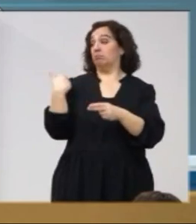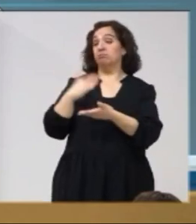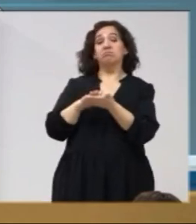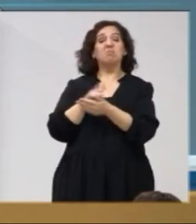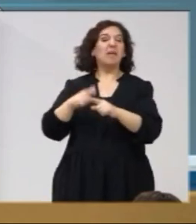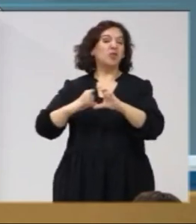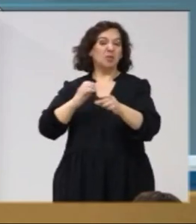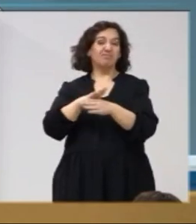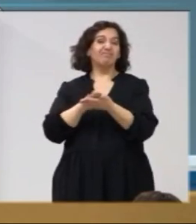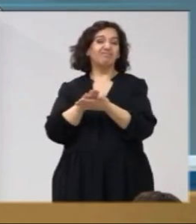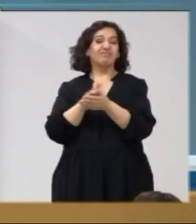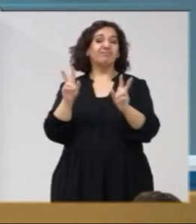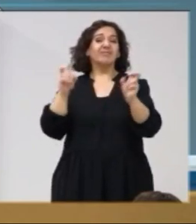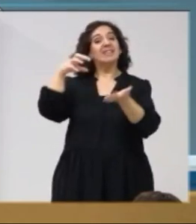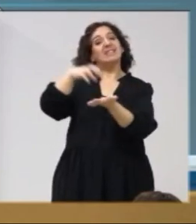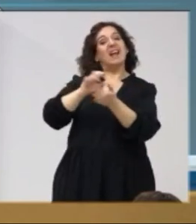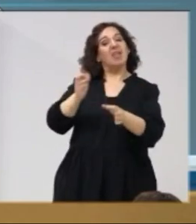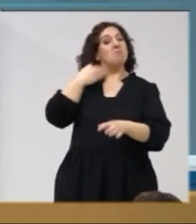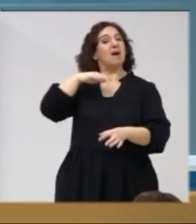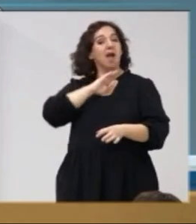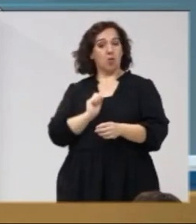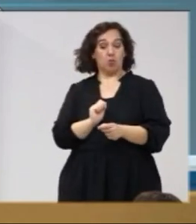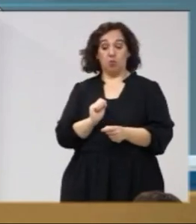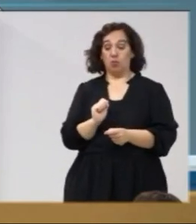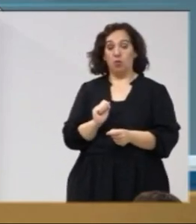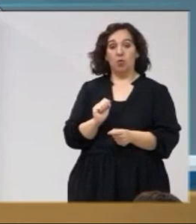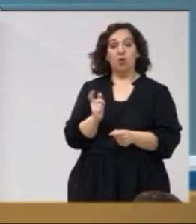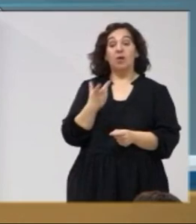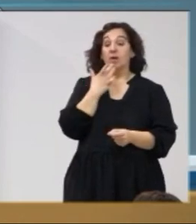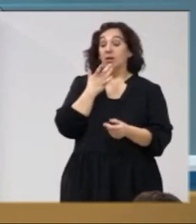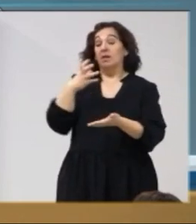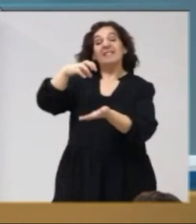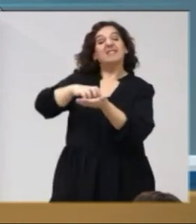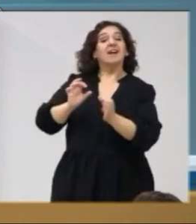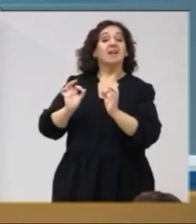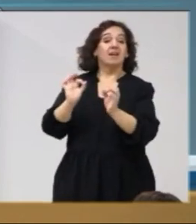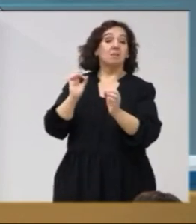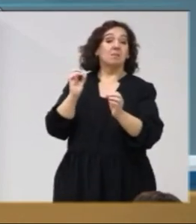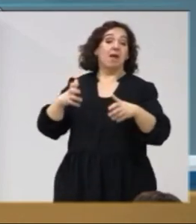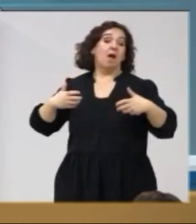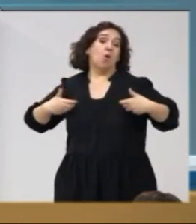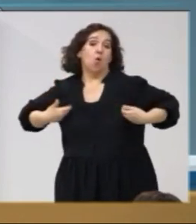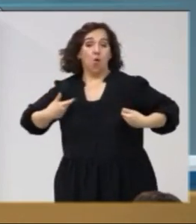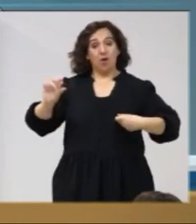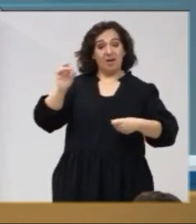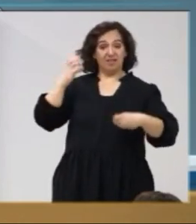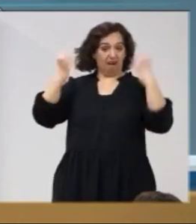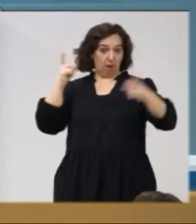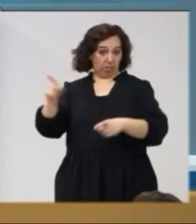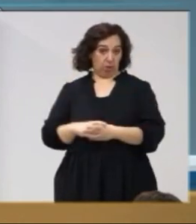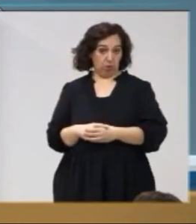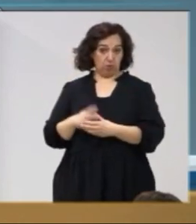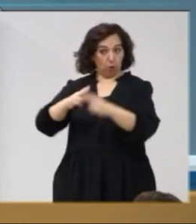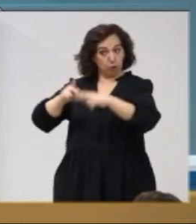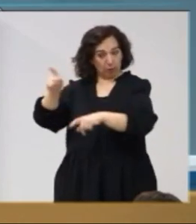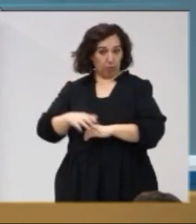de comunicación el chalet de Marcano, un chalet para los gorilas de Cabárceno. En el momento que